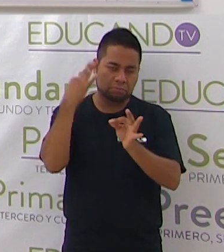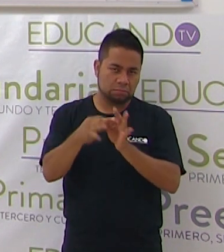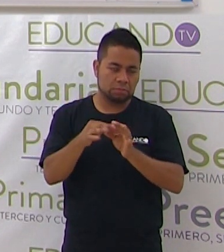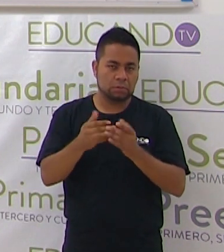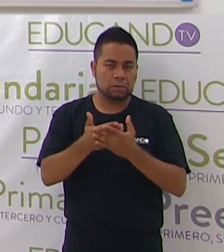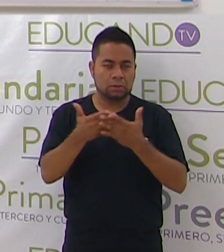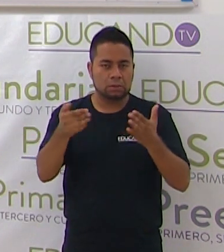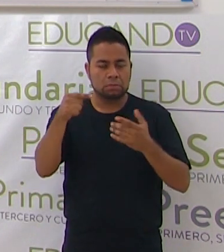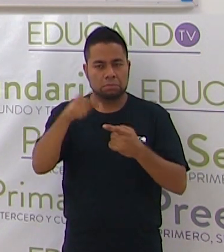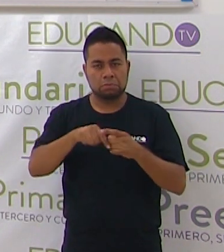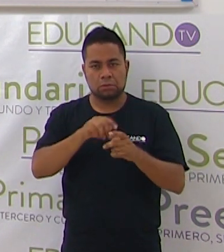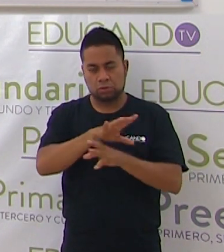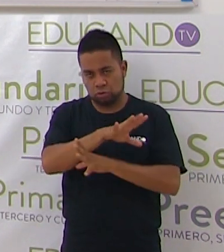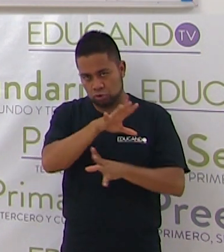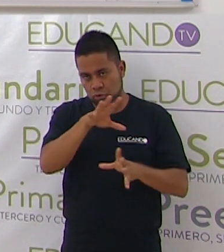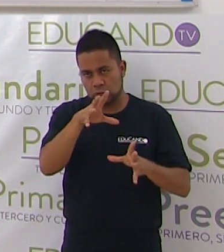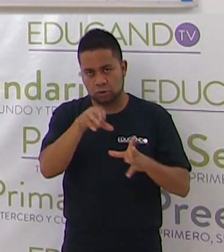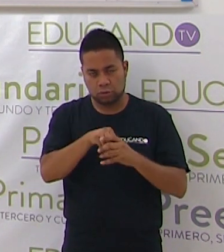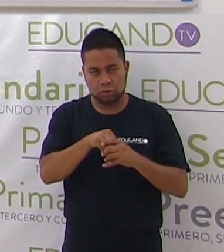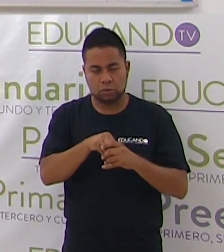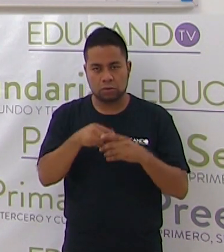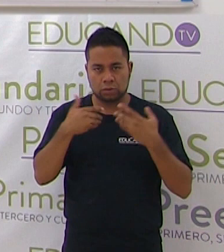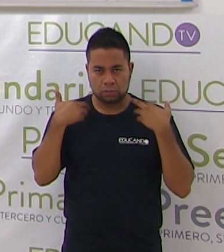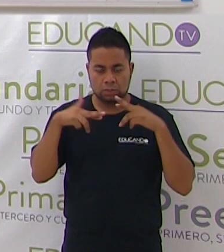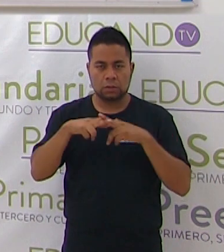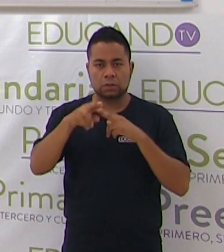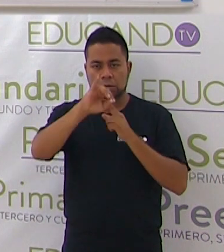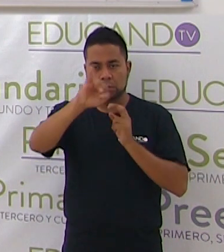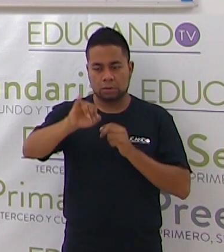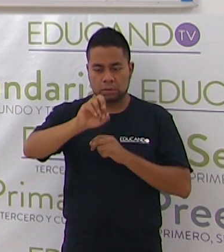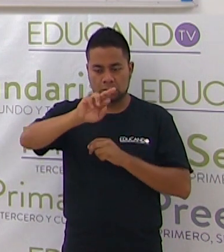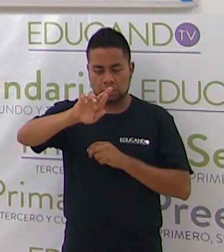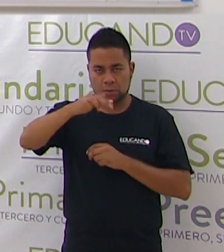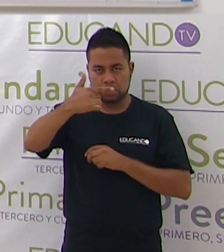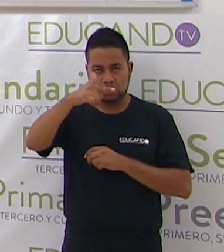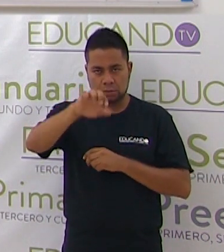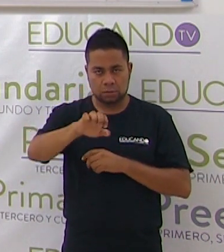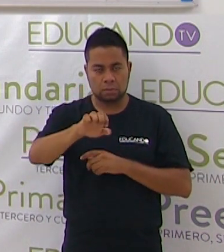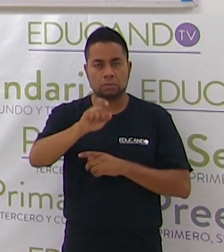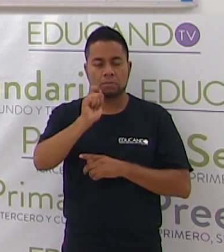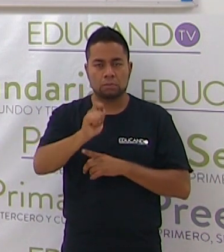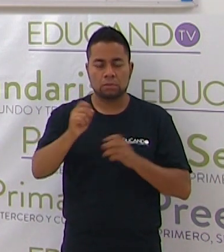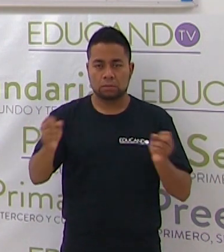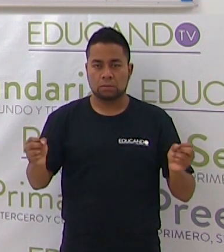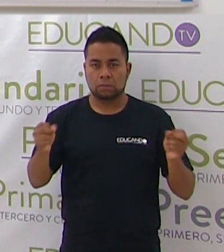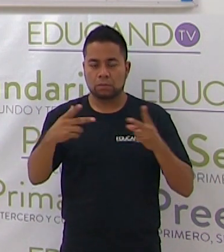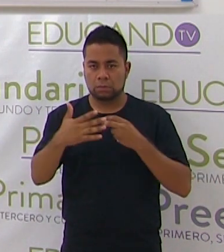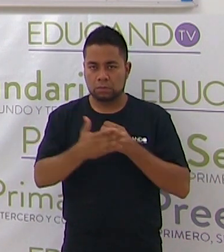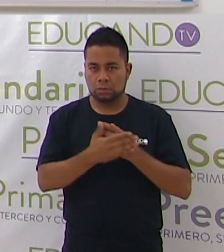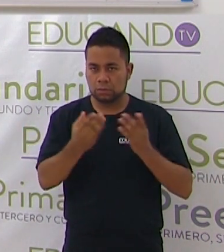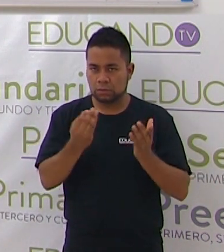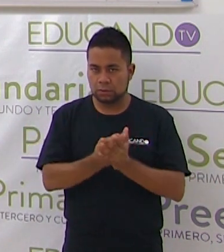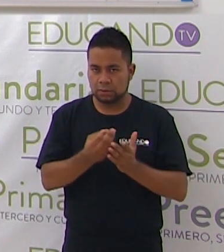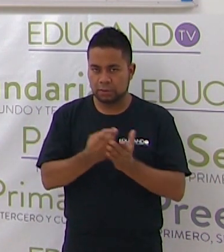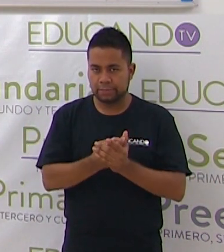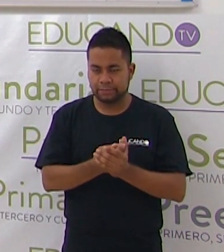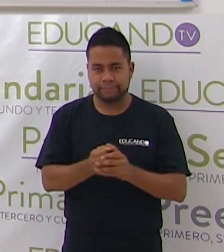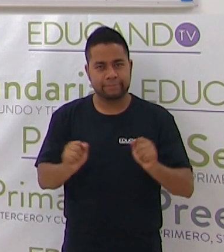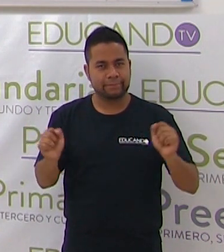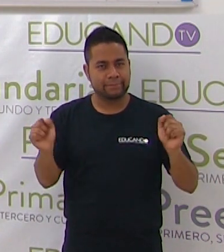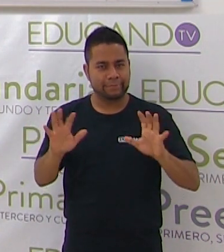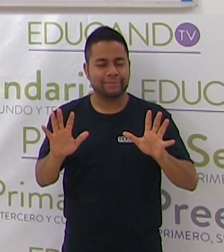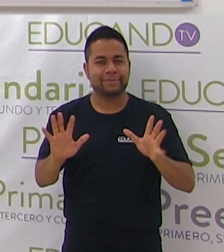mi parte esto ha sido todo. Soy Jorge Blancas Moreno y nos vemos en la próxima sesión.